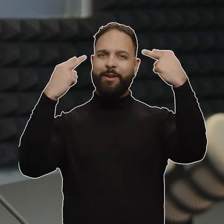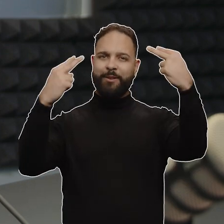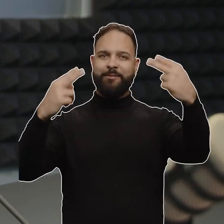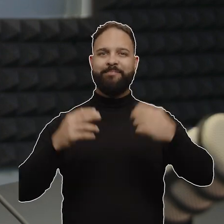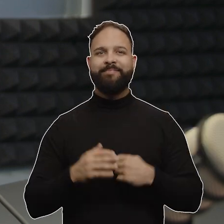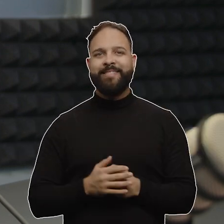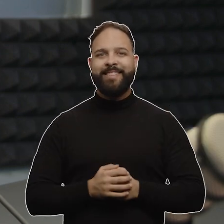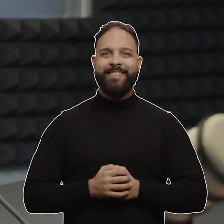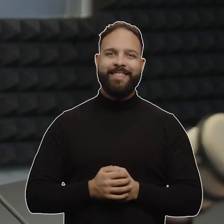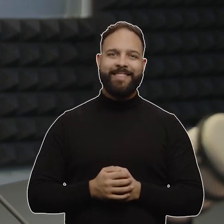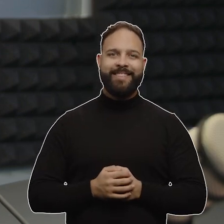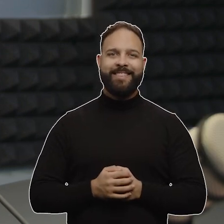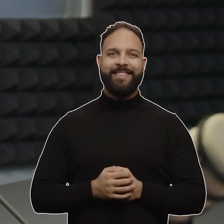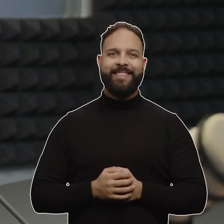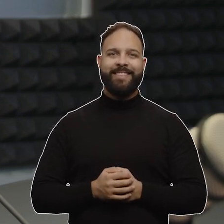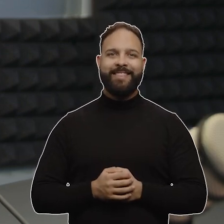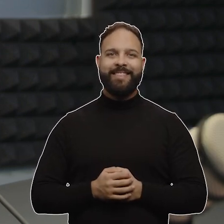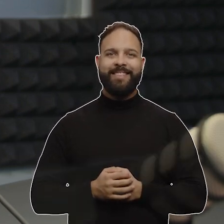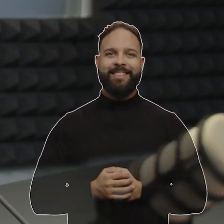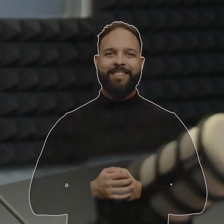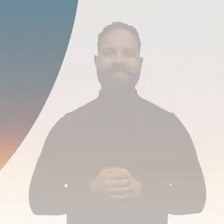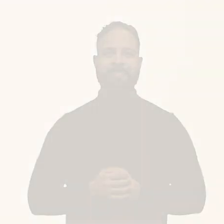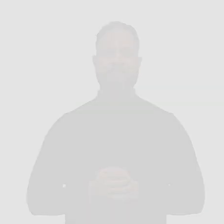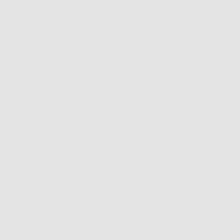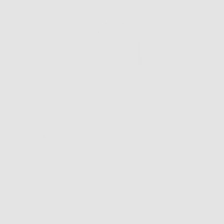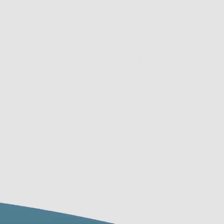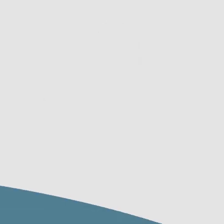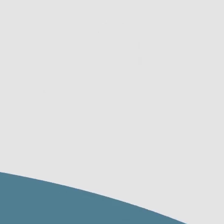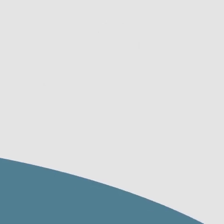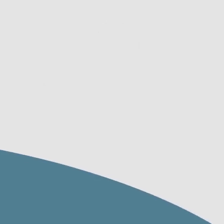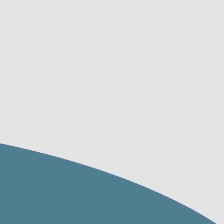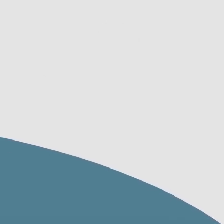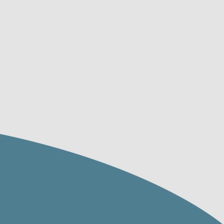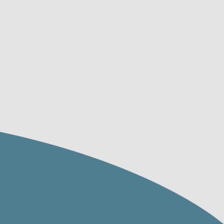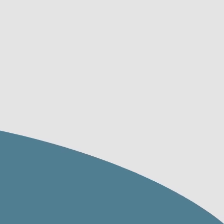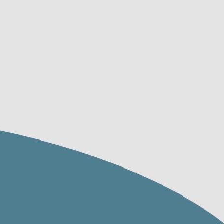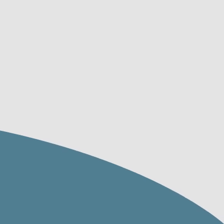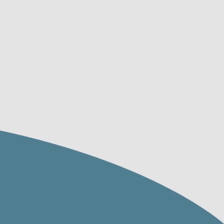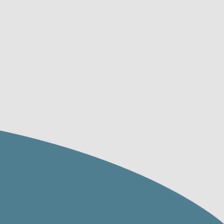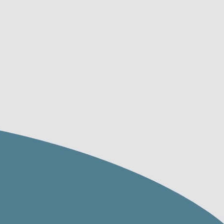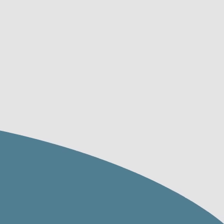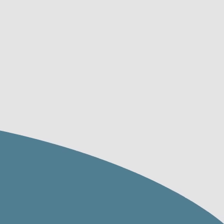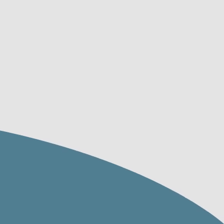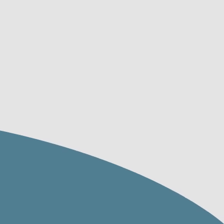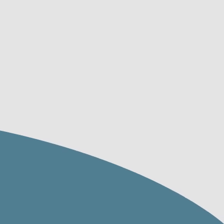cibernética. Muchas gracias por vernos.